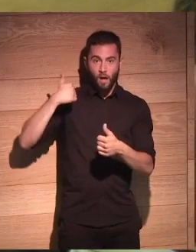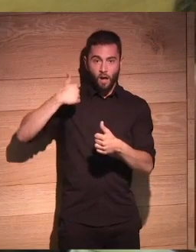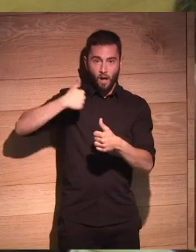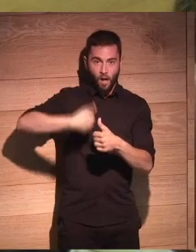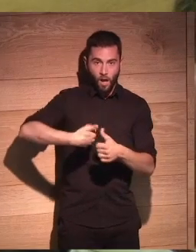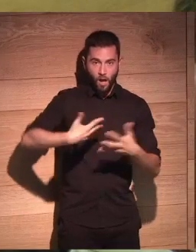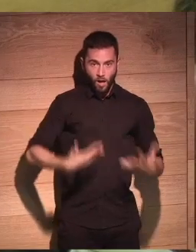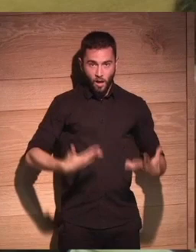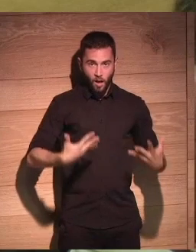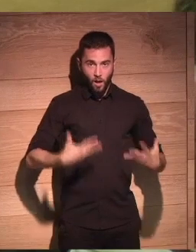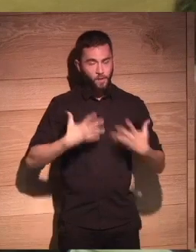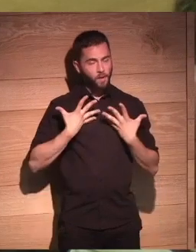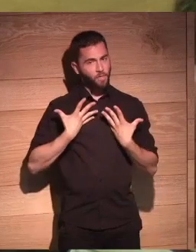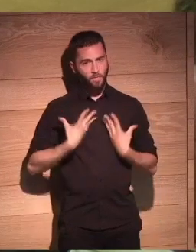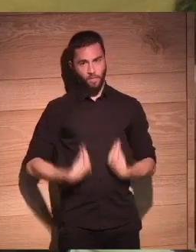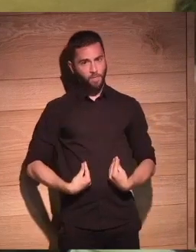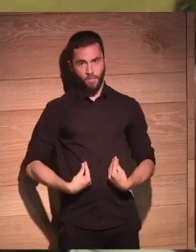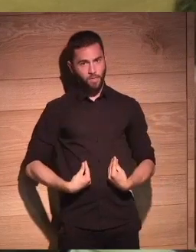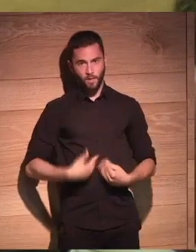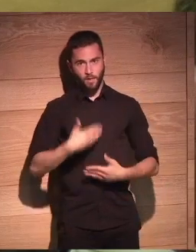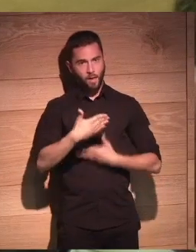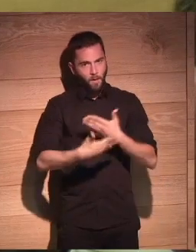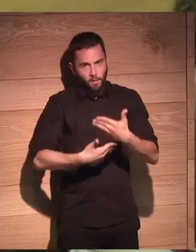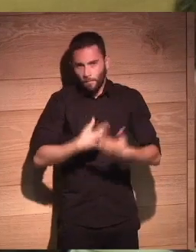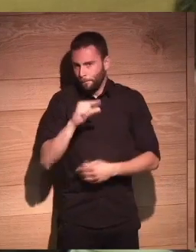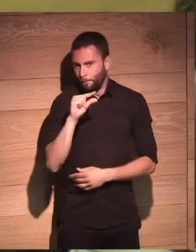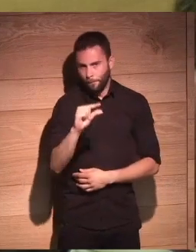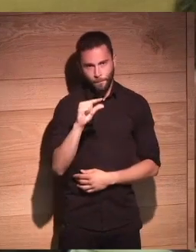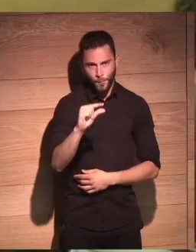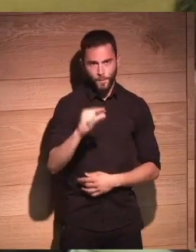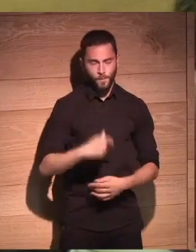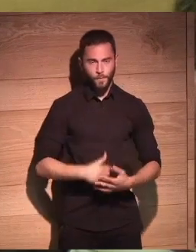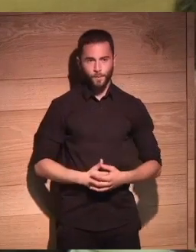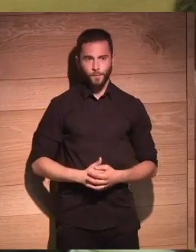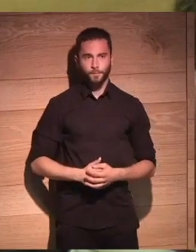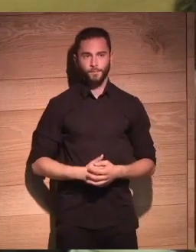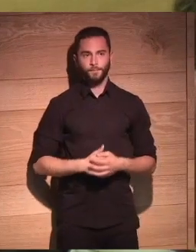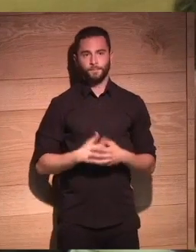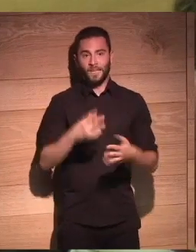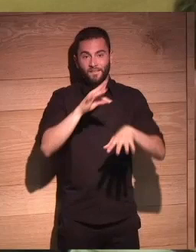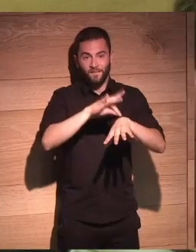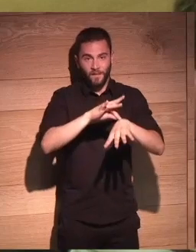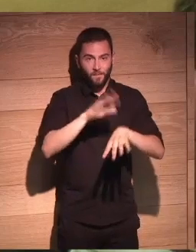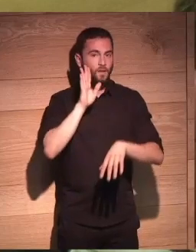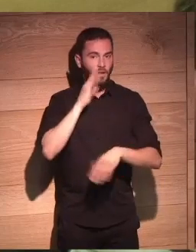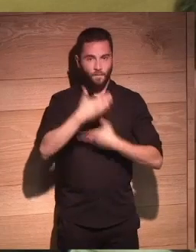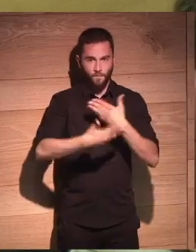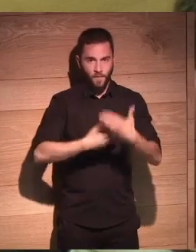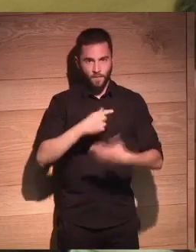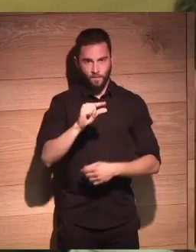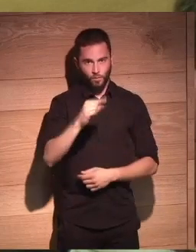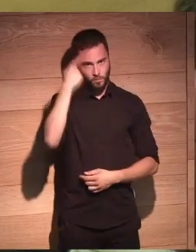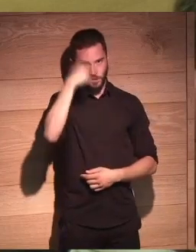ahora, desgraciadamente, se ha avanzado muy poco en esta enfermedad. Sí, no sabemos, claro,